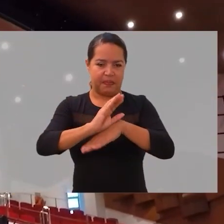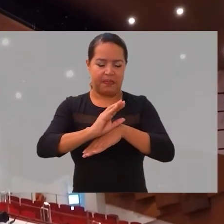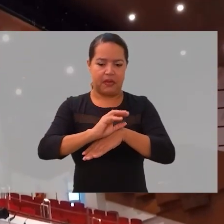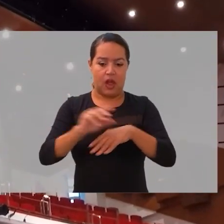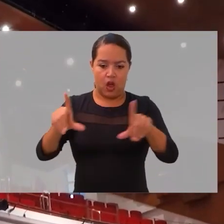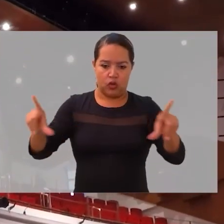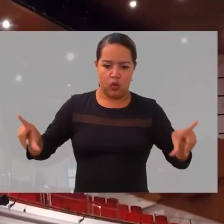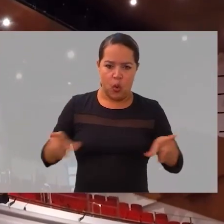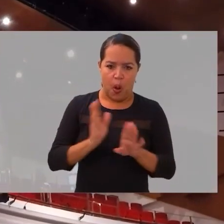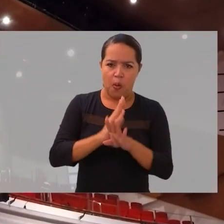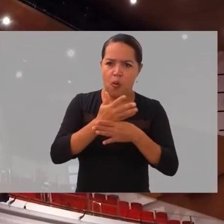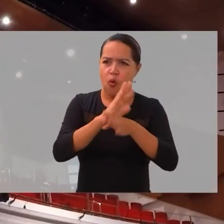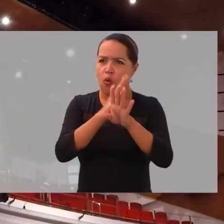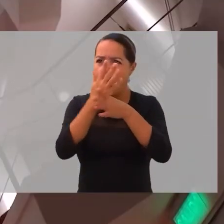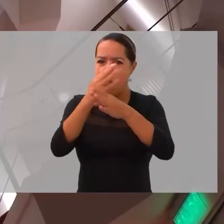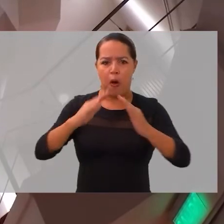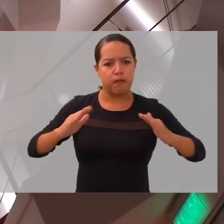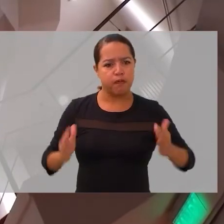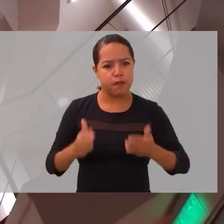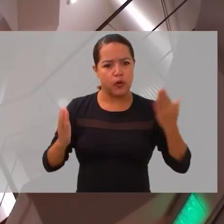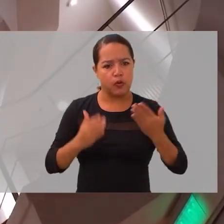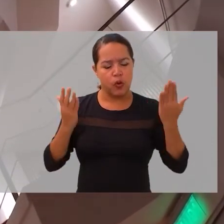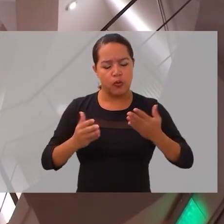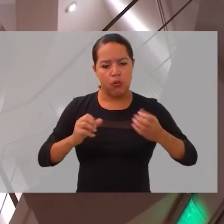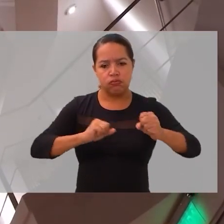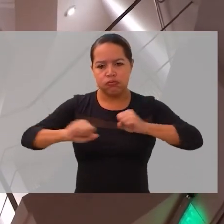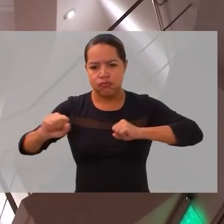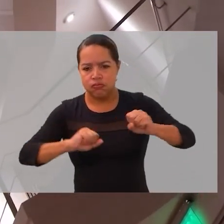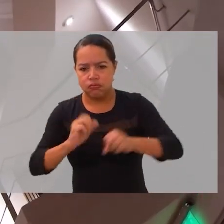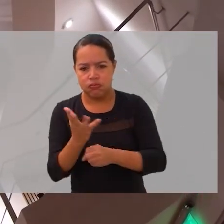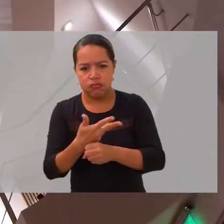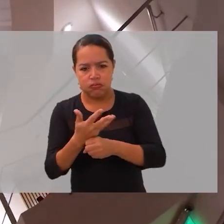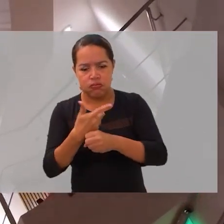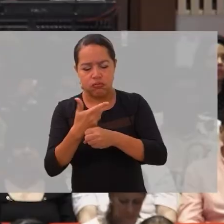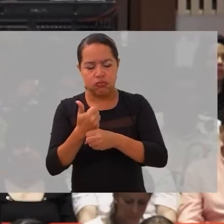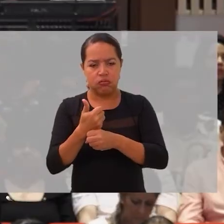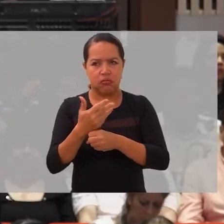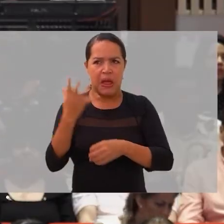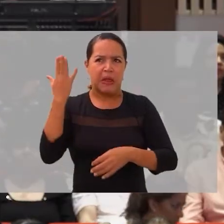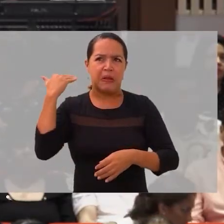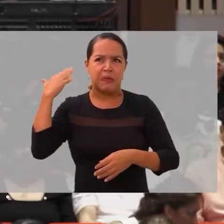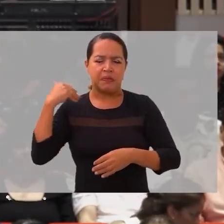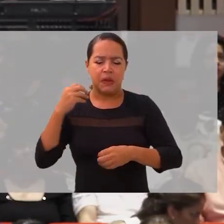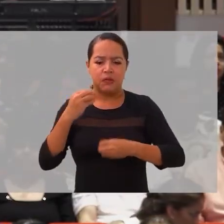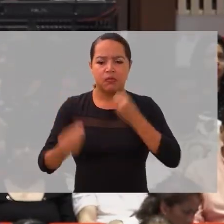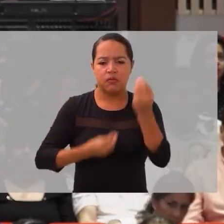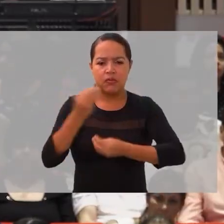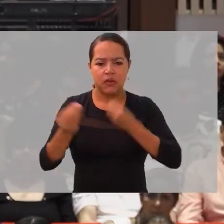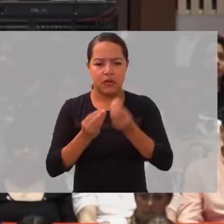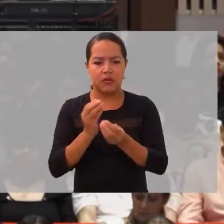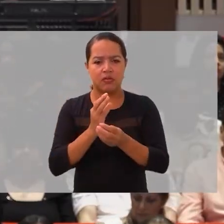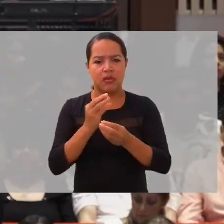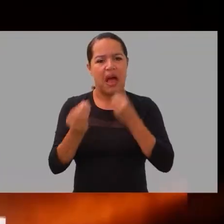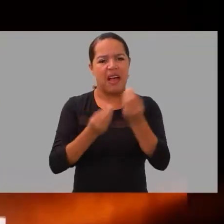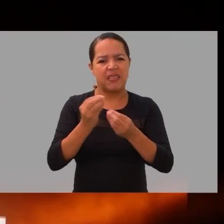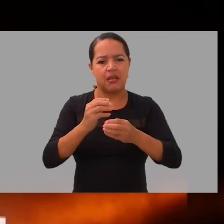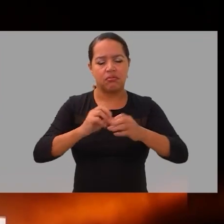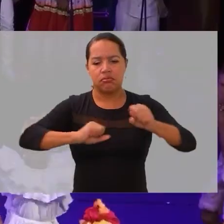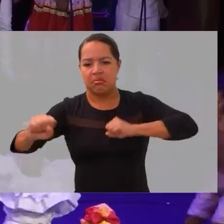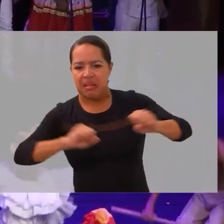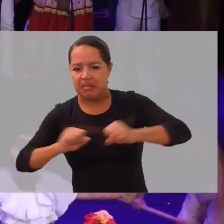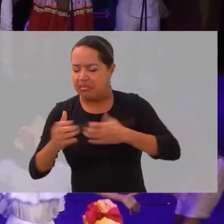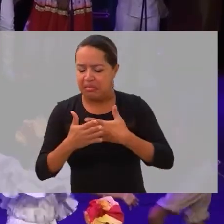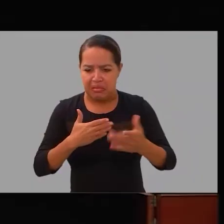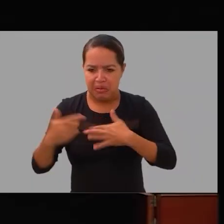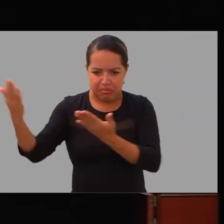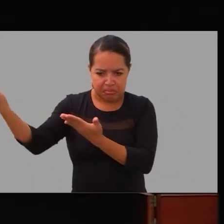Esta gran obra fue creada para la promoción de las artes escénicas. Fue construida para la realización de todo tipo